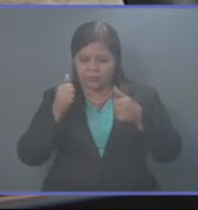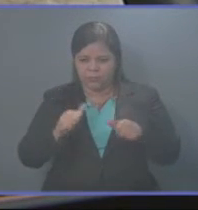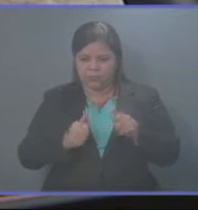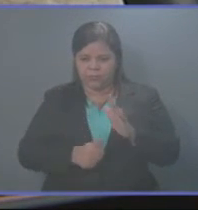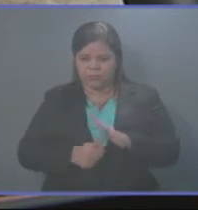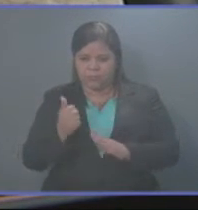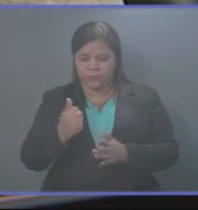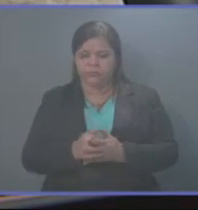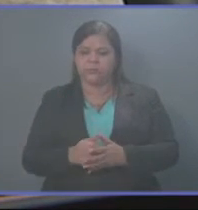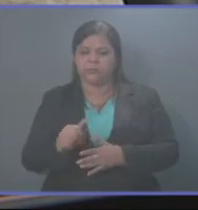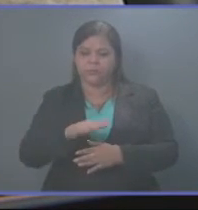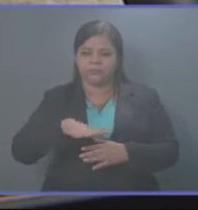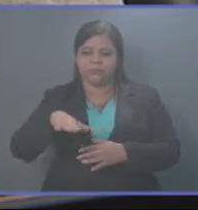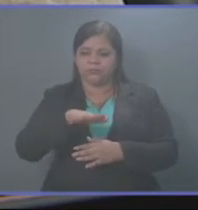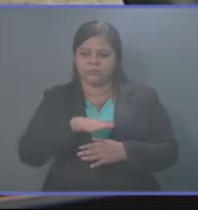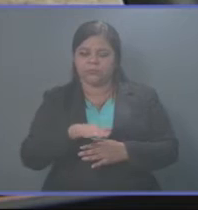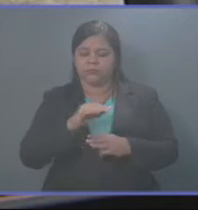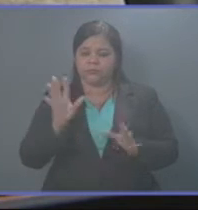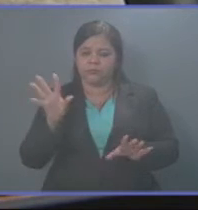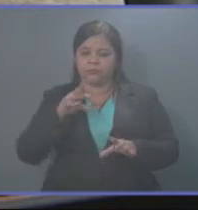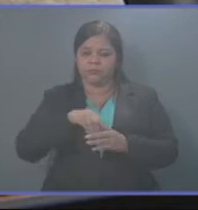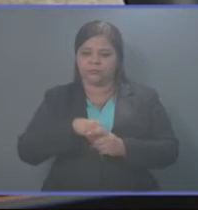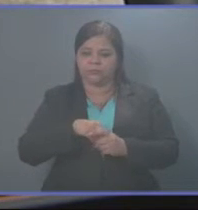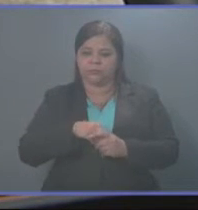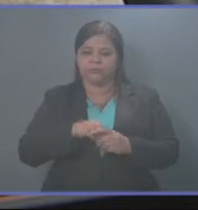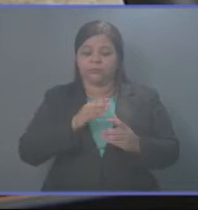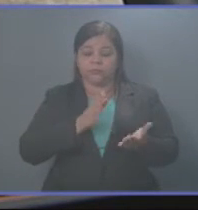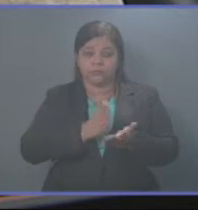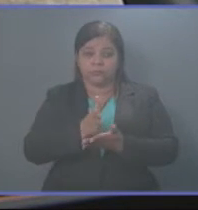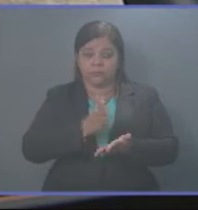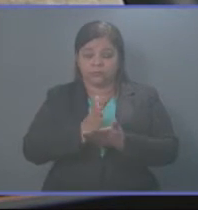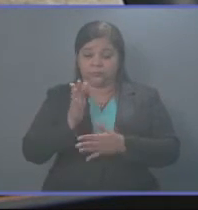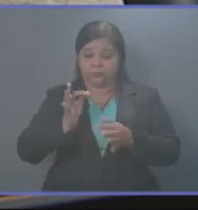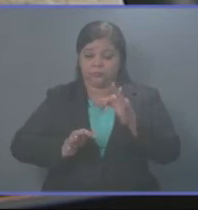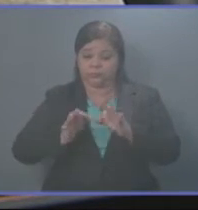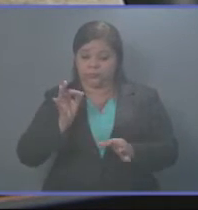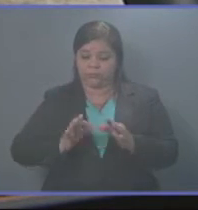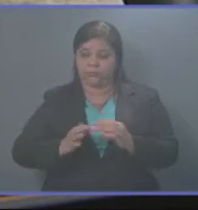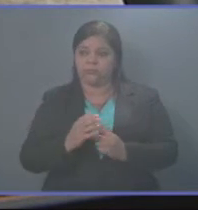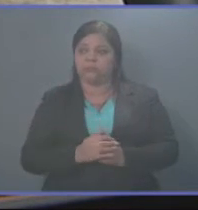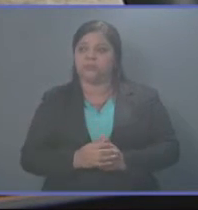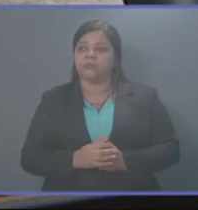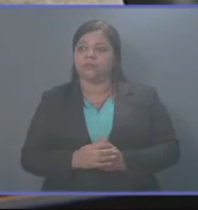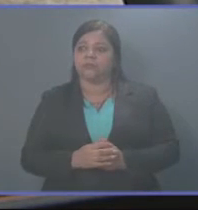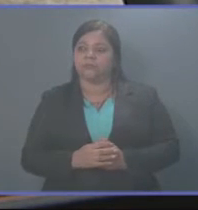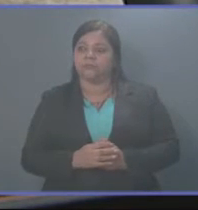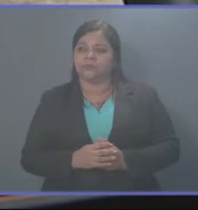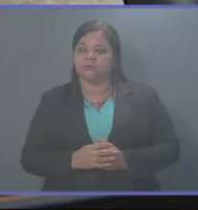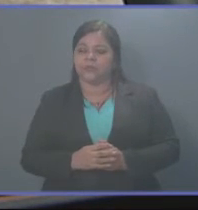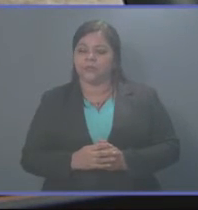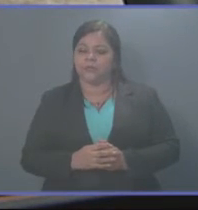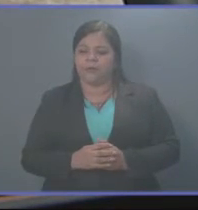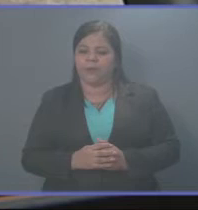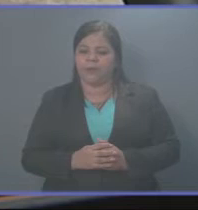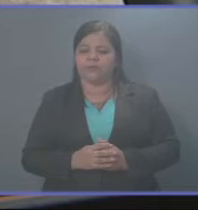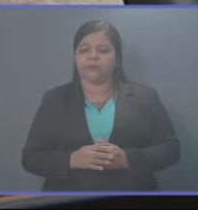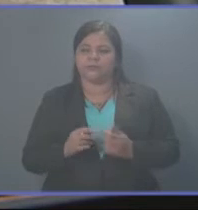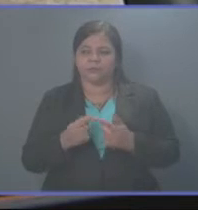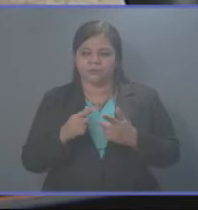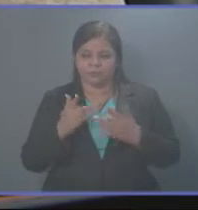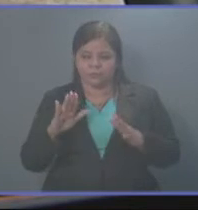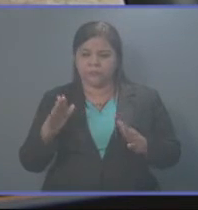la inclusión, transparencia y acceso a la justicia de los atletas. Lo